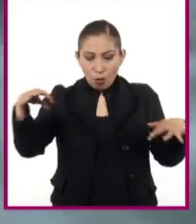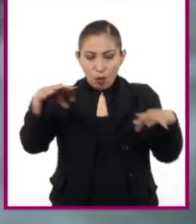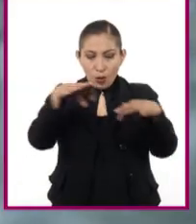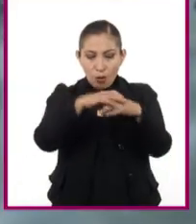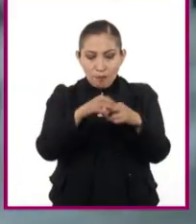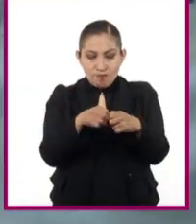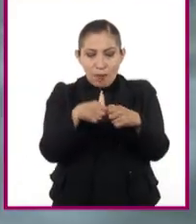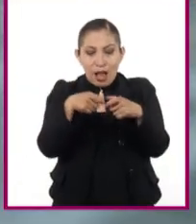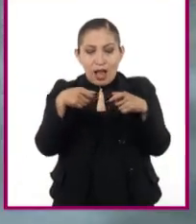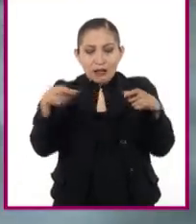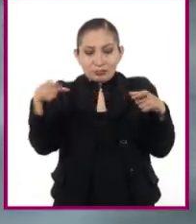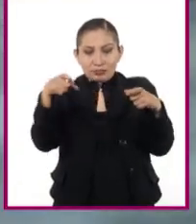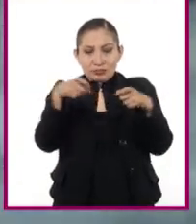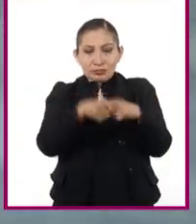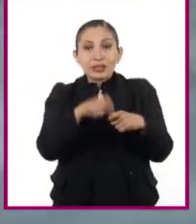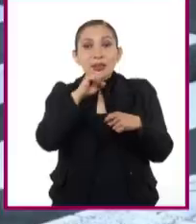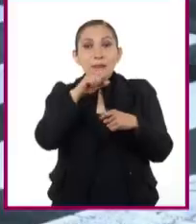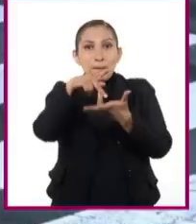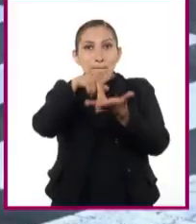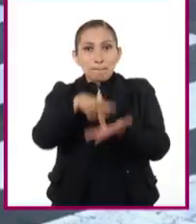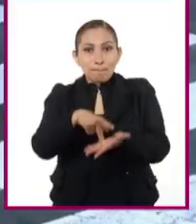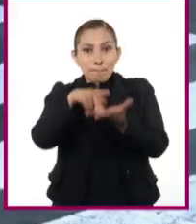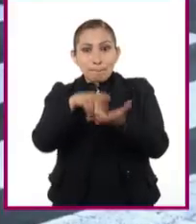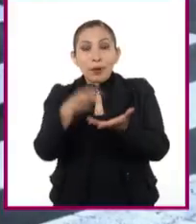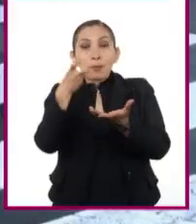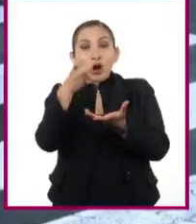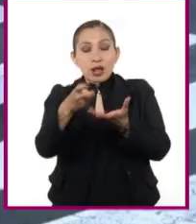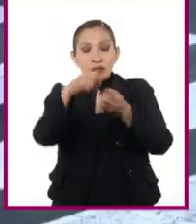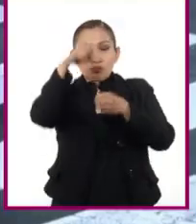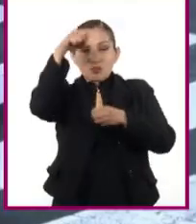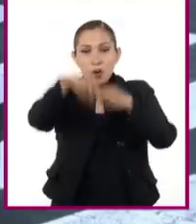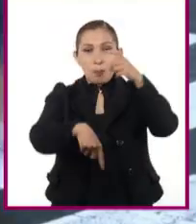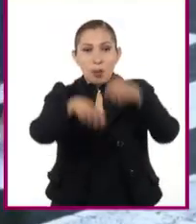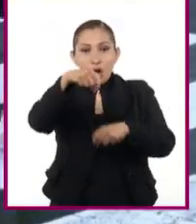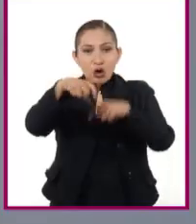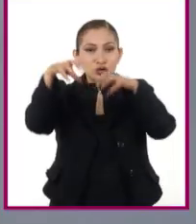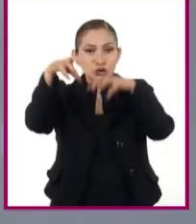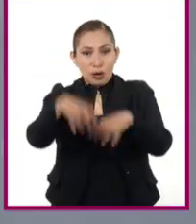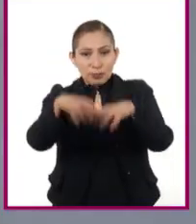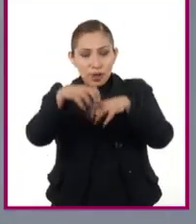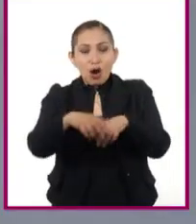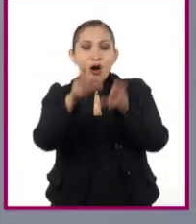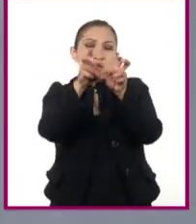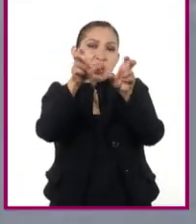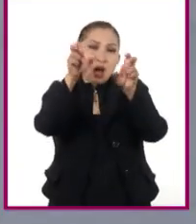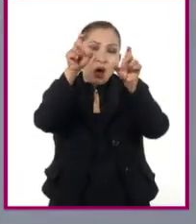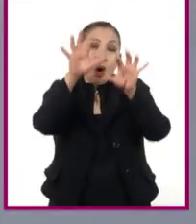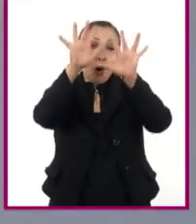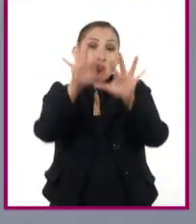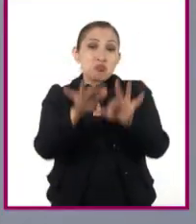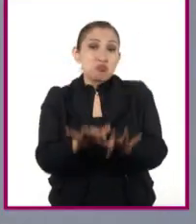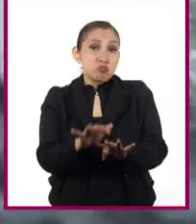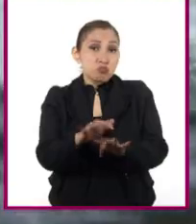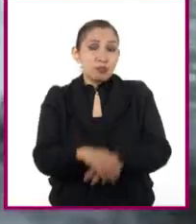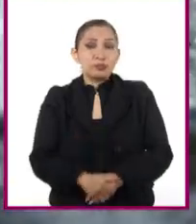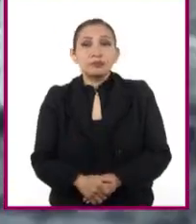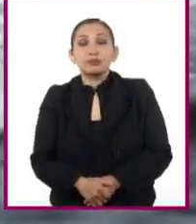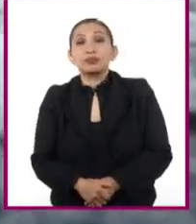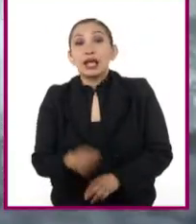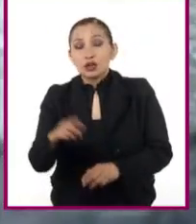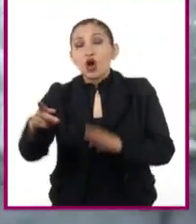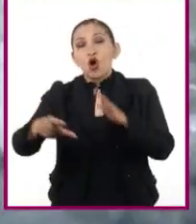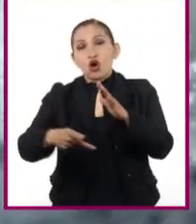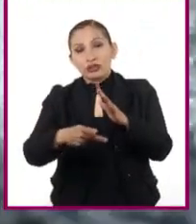y aumentan de tamaño, así como de peso, por lo que se precipitan en forma de lluvia, granizo o nieve.